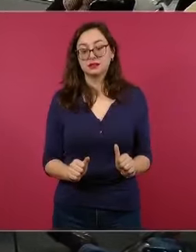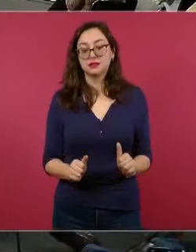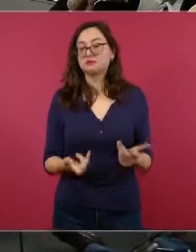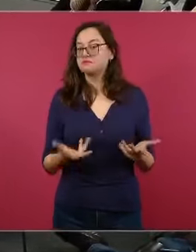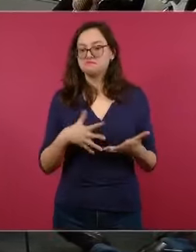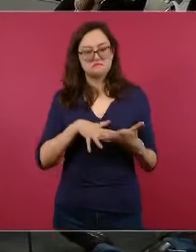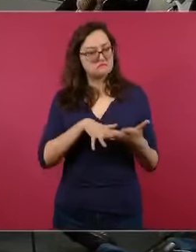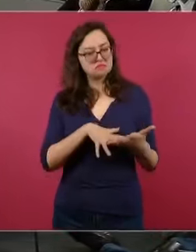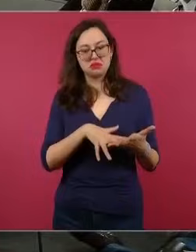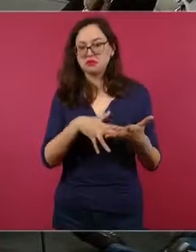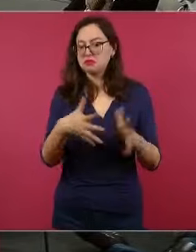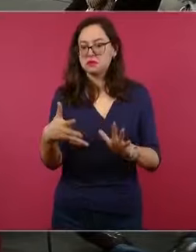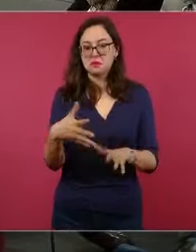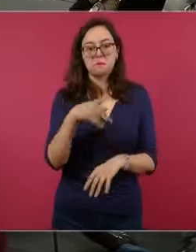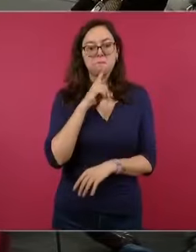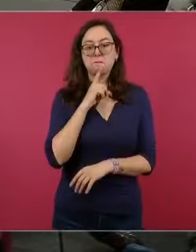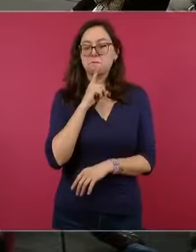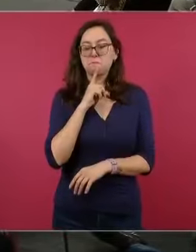no